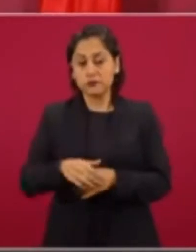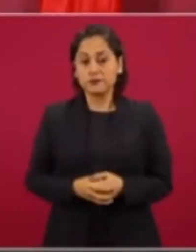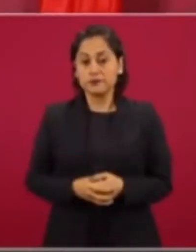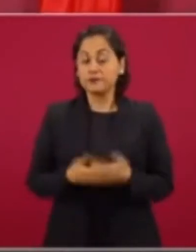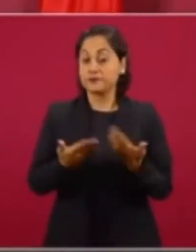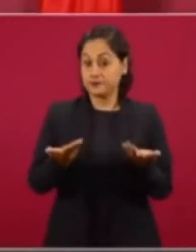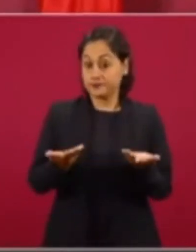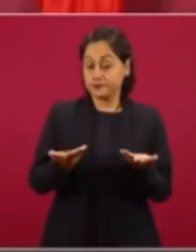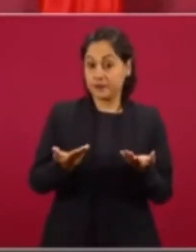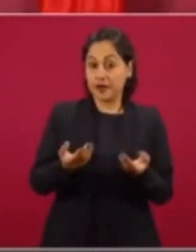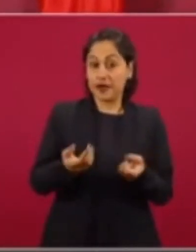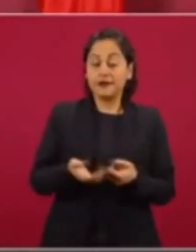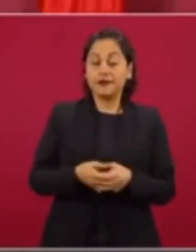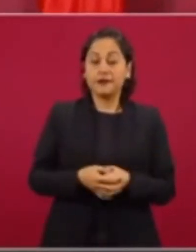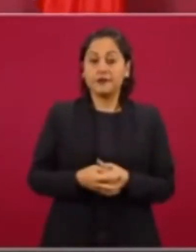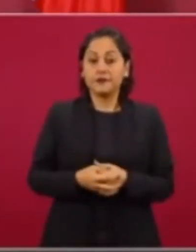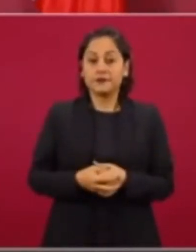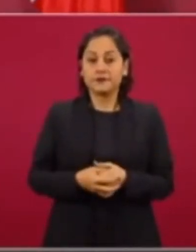Al mismo tiempo,